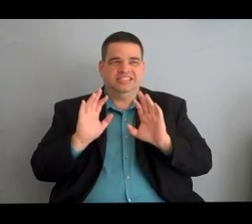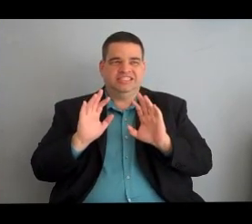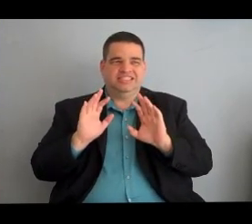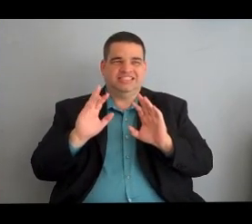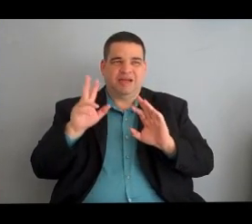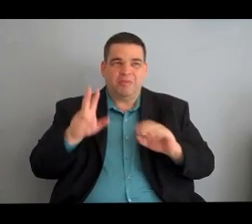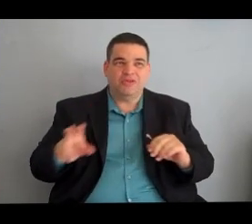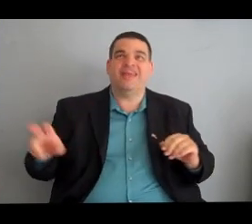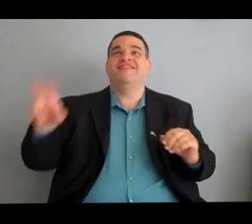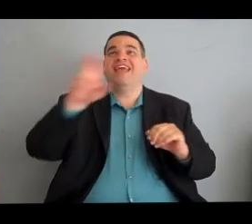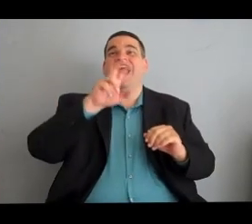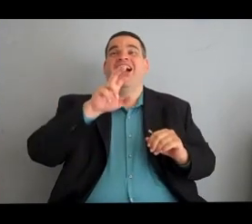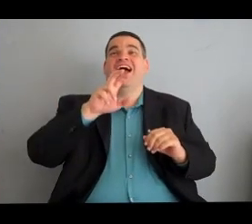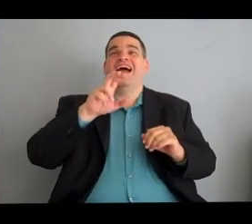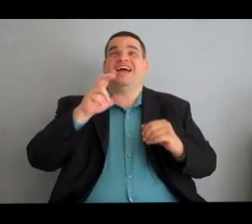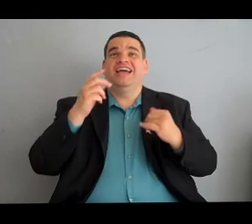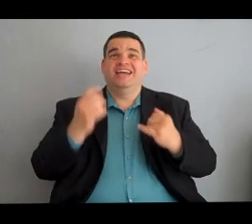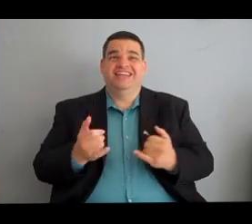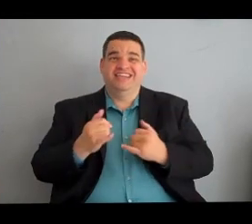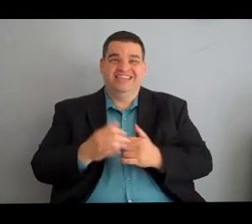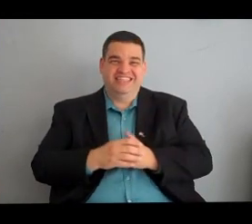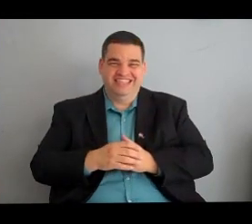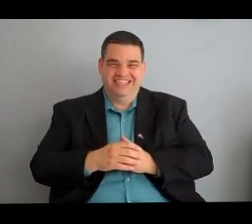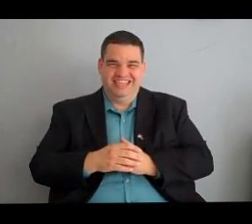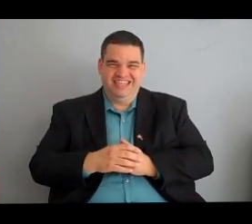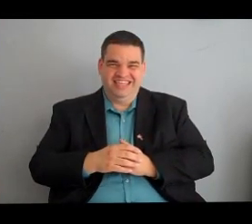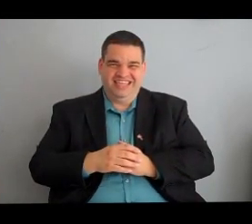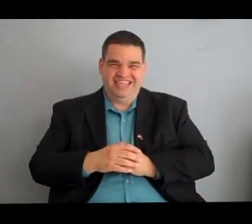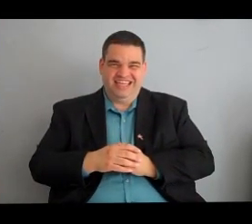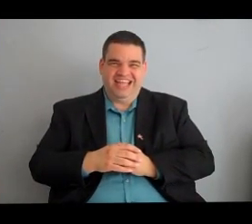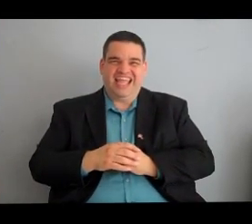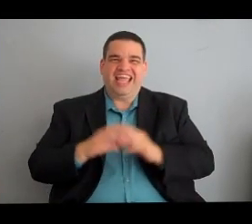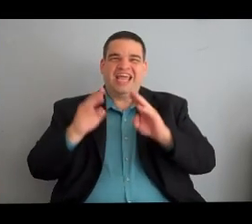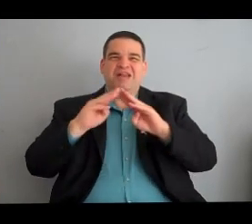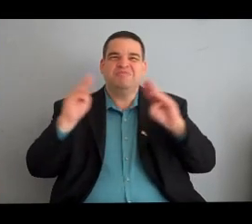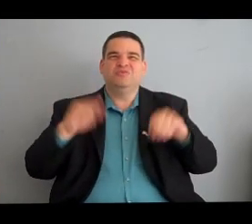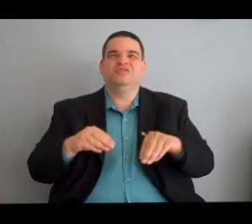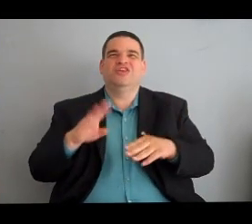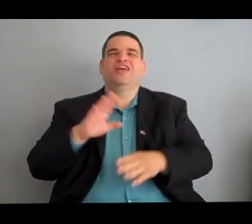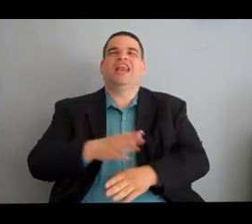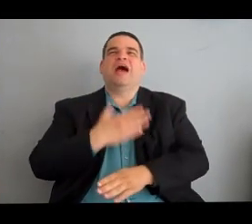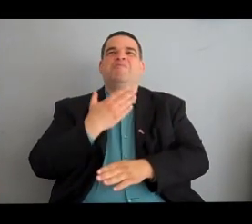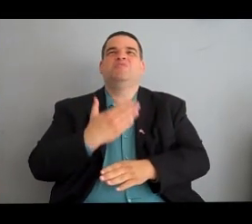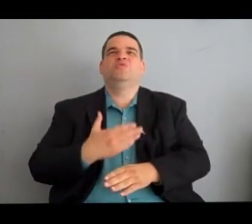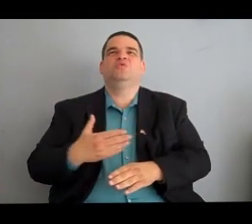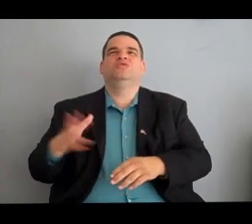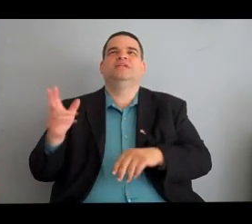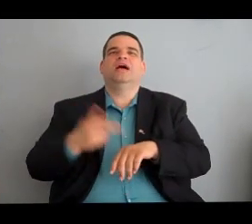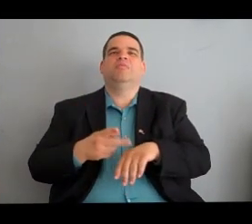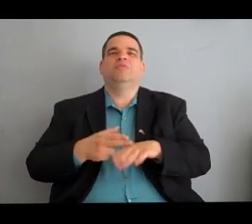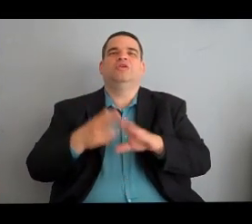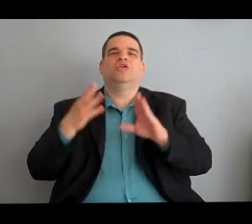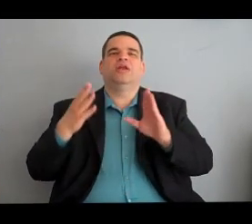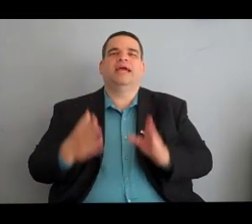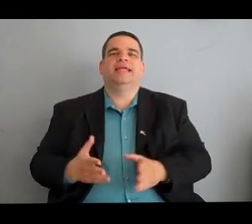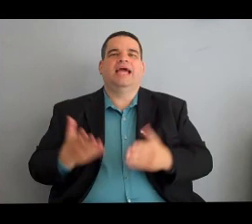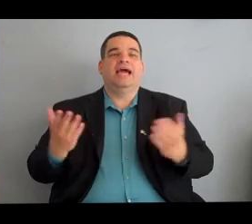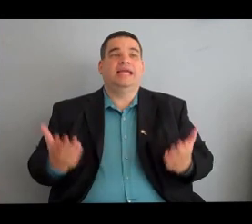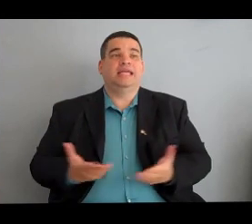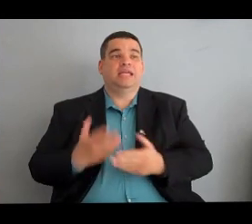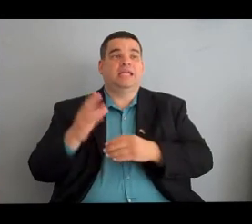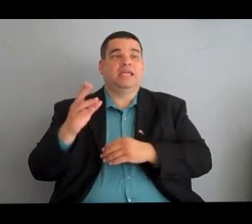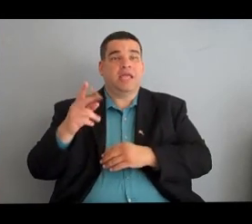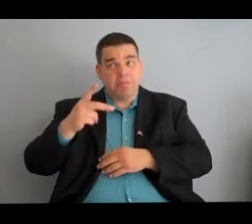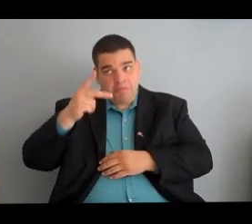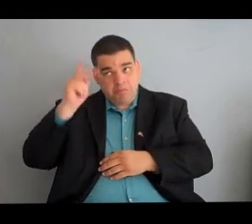viajero. El Museo de la Música Puertorriqueña, acá en Ponce, mira qué, la calle Isabel. Isabel. Número